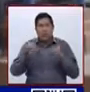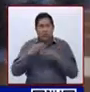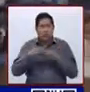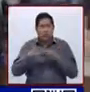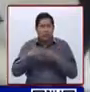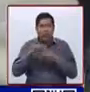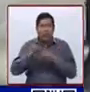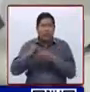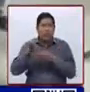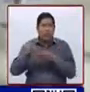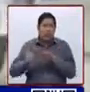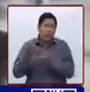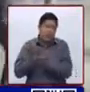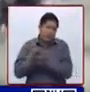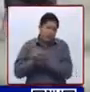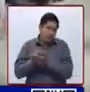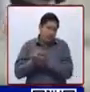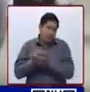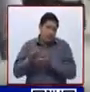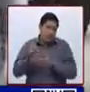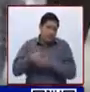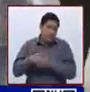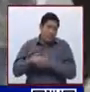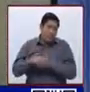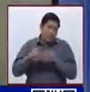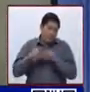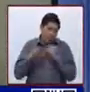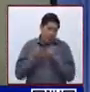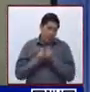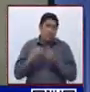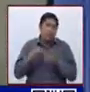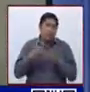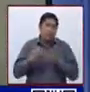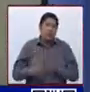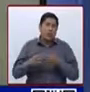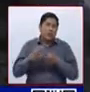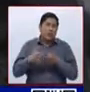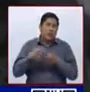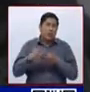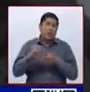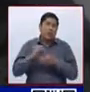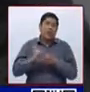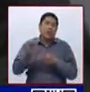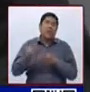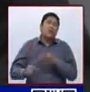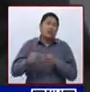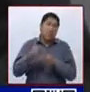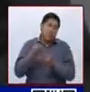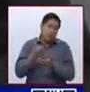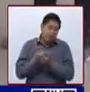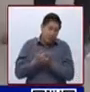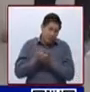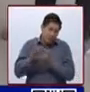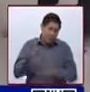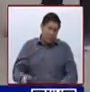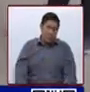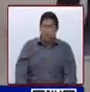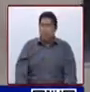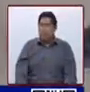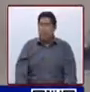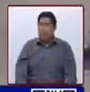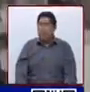carrera, incluso las elecciones de financiera son el centro de estudiantes para la carrera de ingeniería financiera.